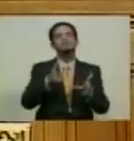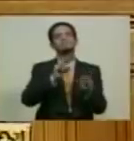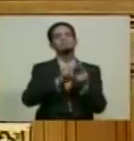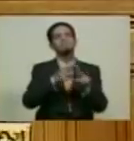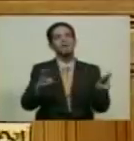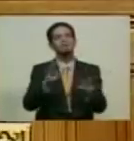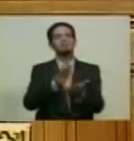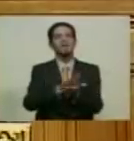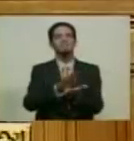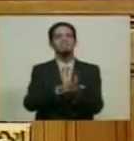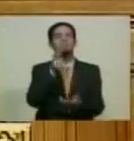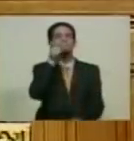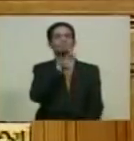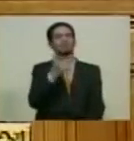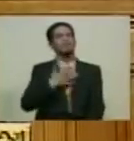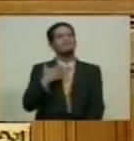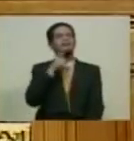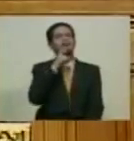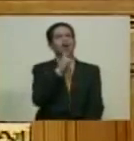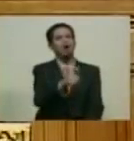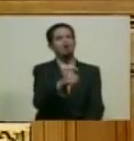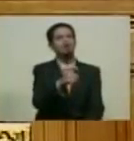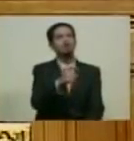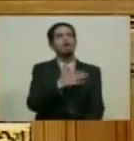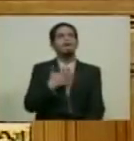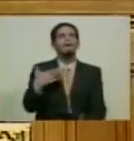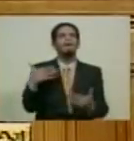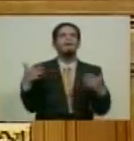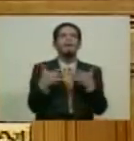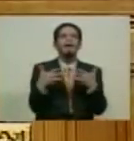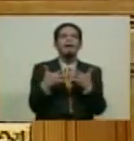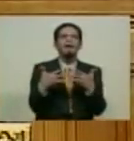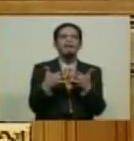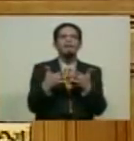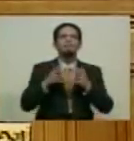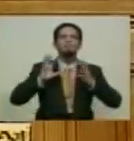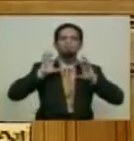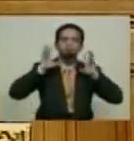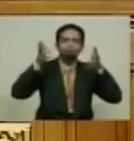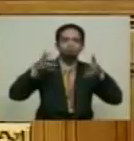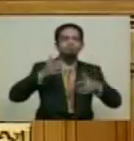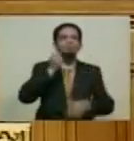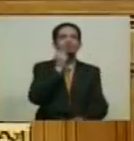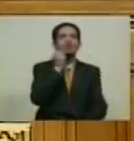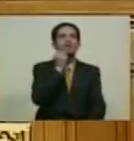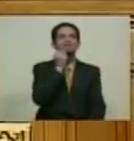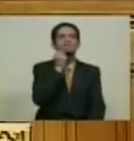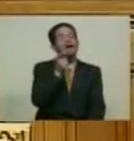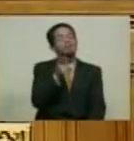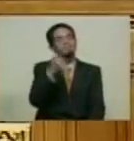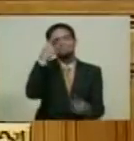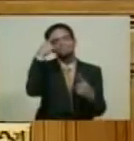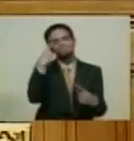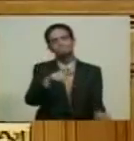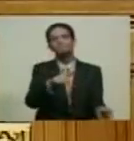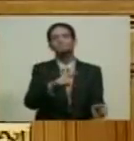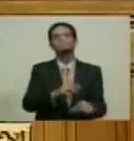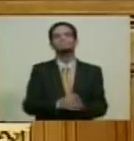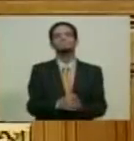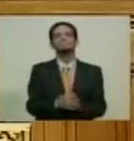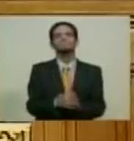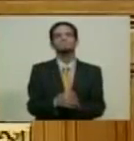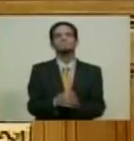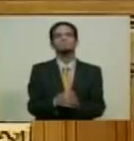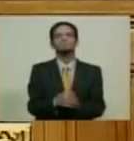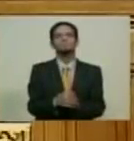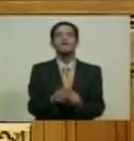que quieren el odio, los que quieren la guerra, los que quieren la violencia, los va a dejar el tren, como ha dejado